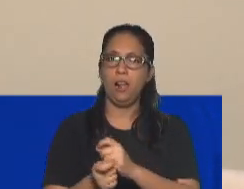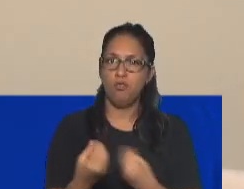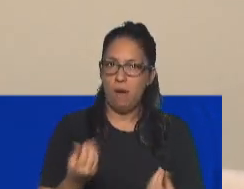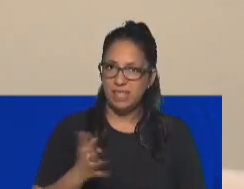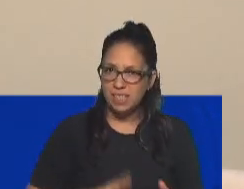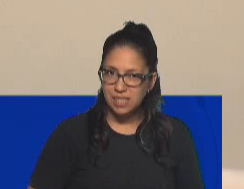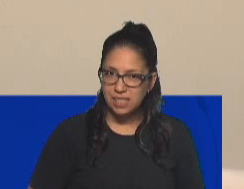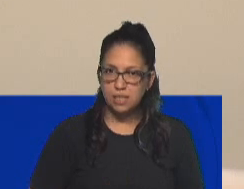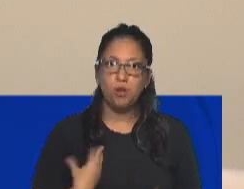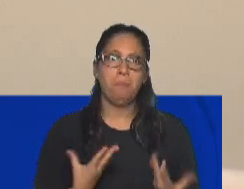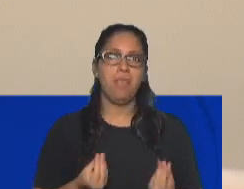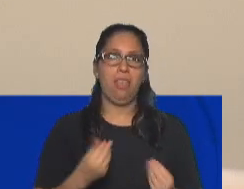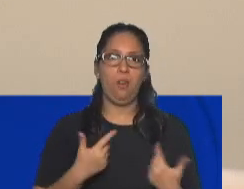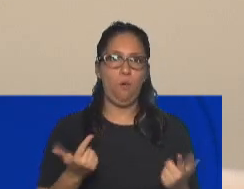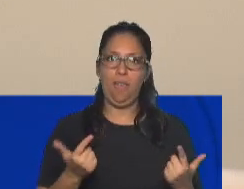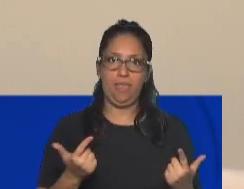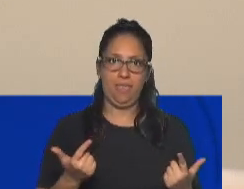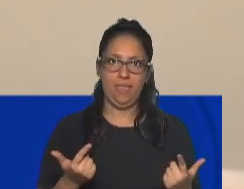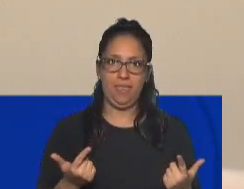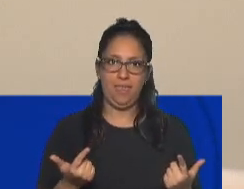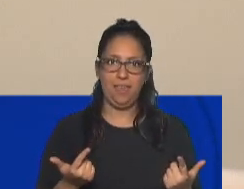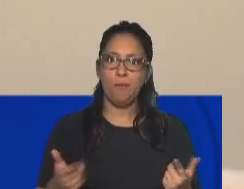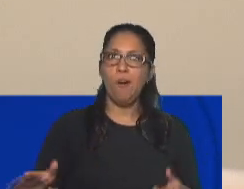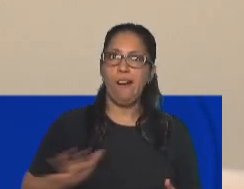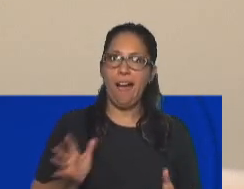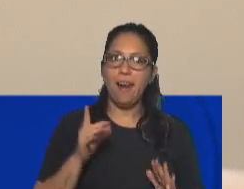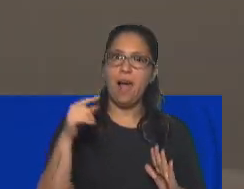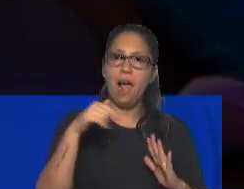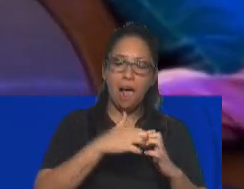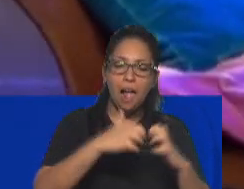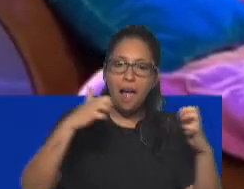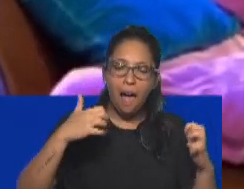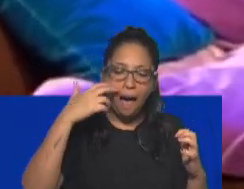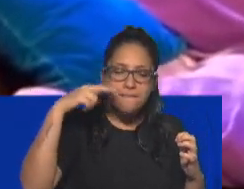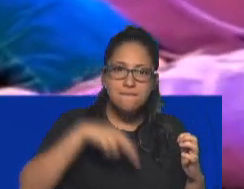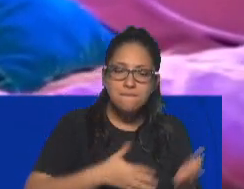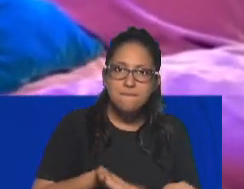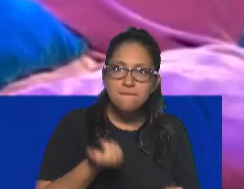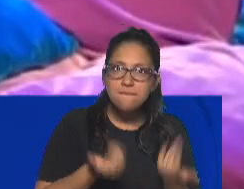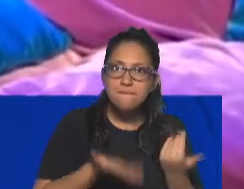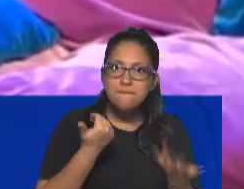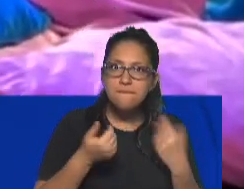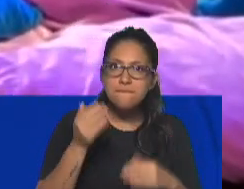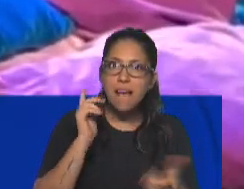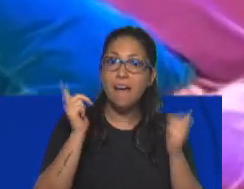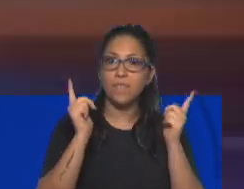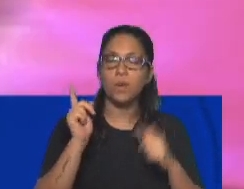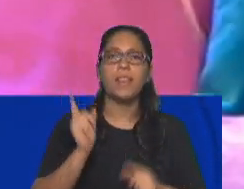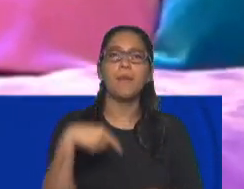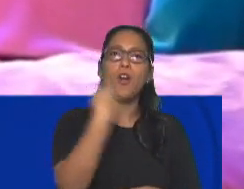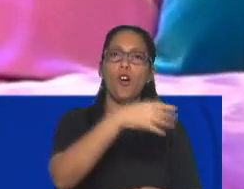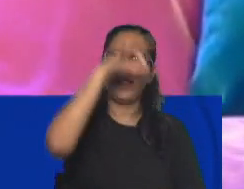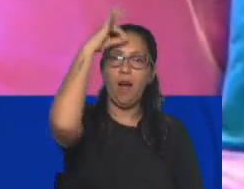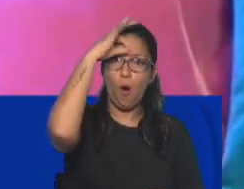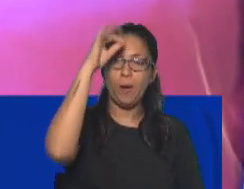principal, es que no hay miedo, sino es las ganas de explorar y la aventura. También estrené Happy, que